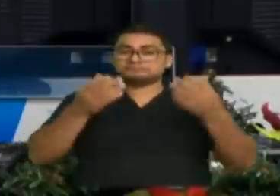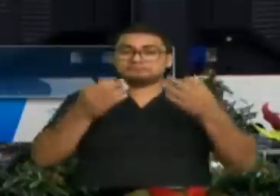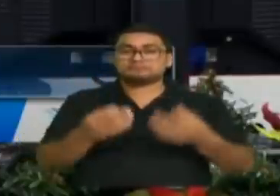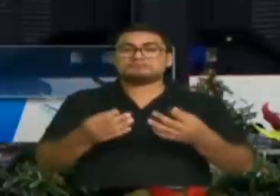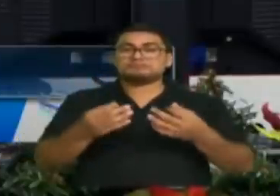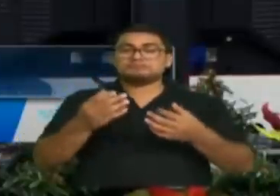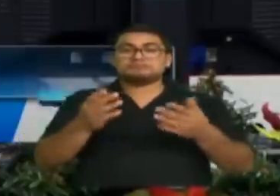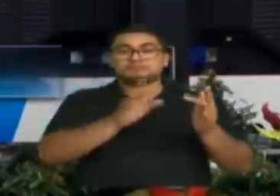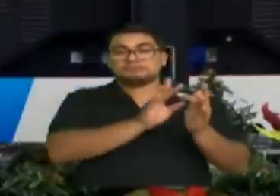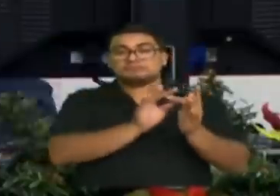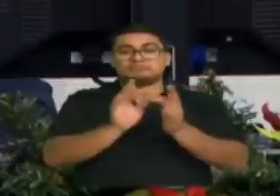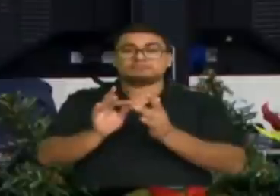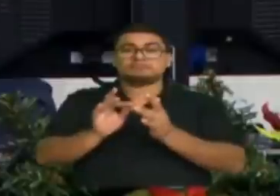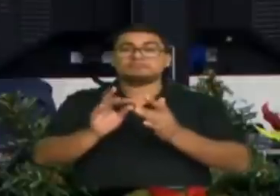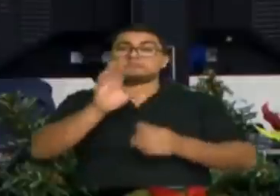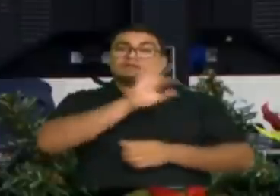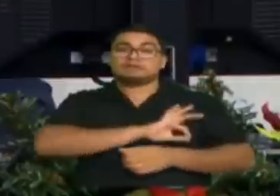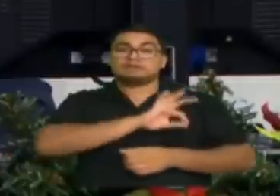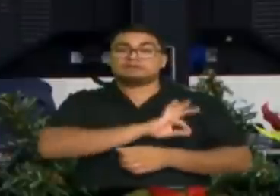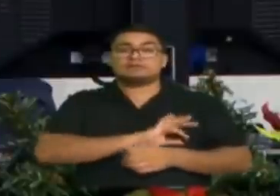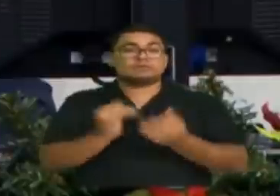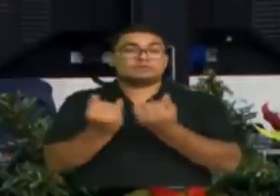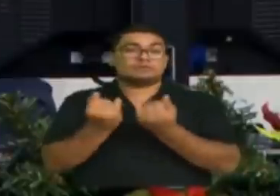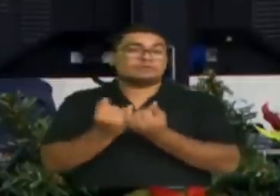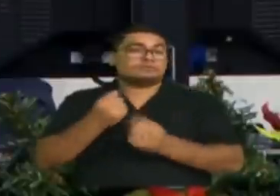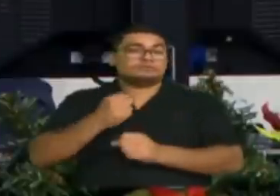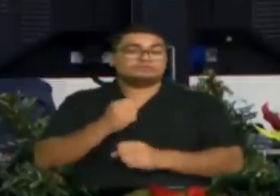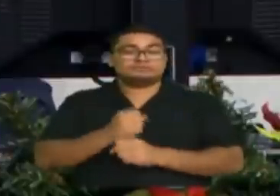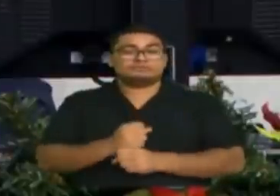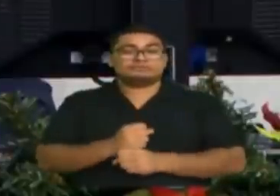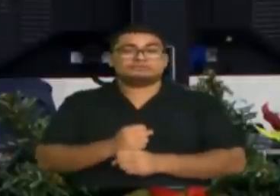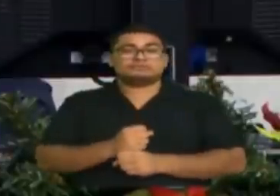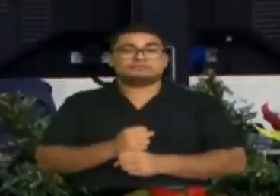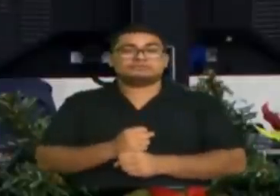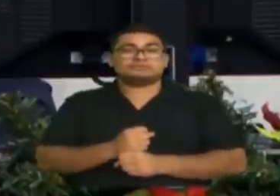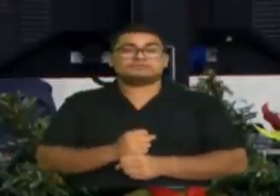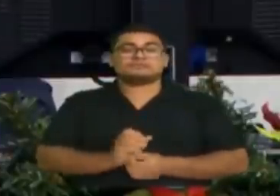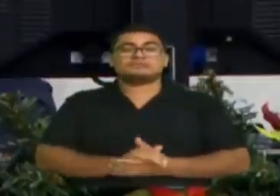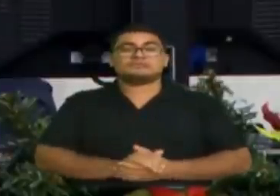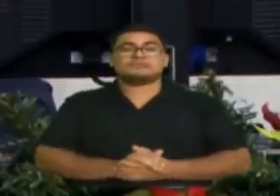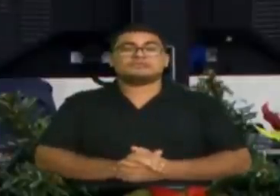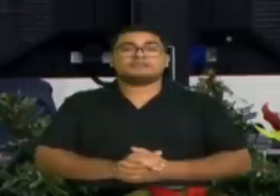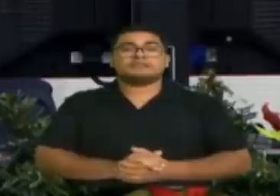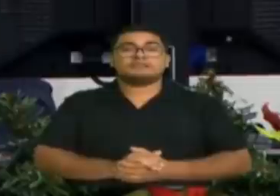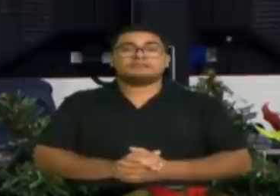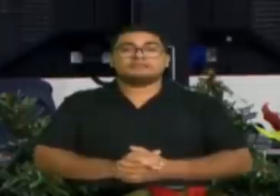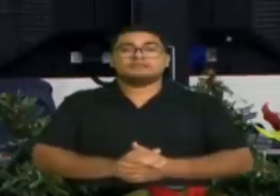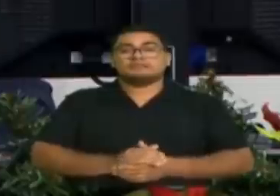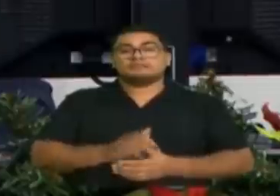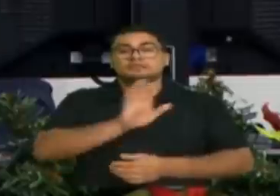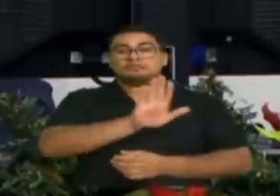les aseguren especial, salario igual por trabajo igual en idénticas condiciones, adecuado